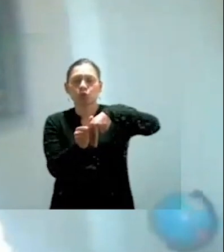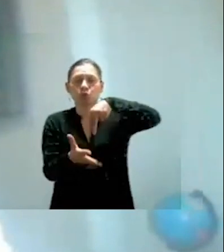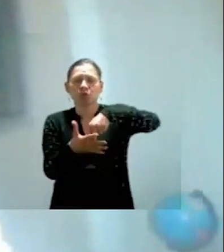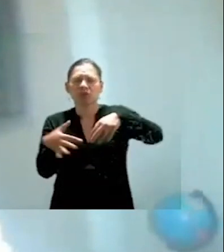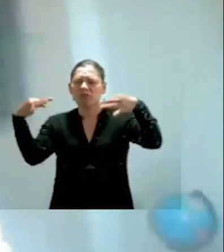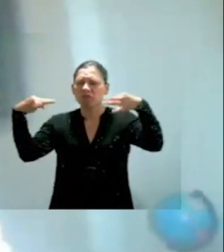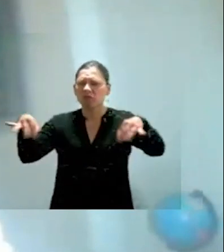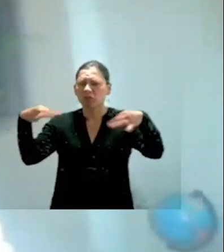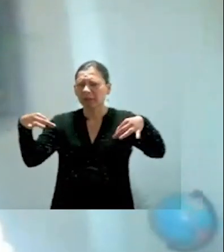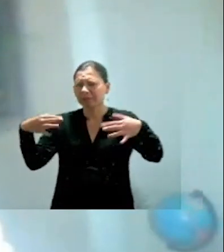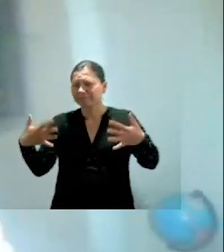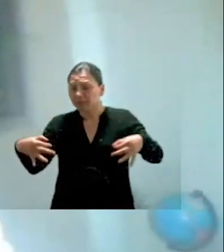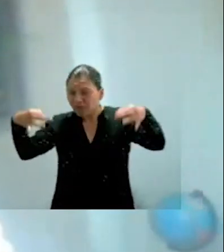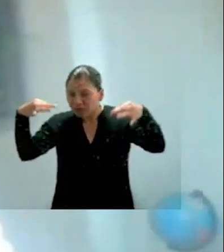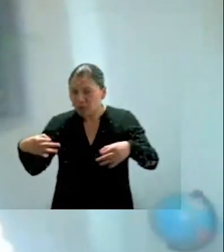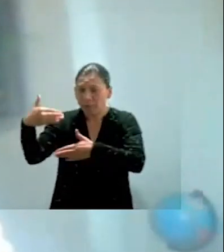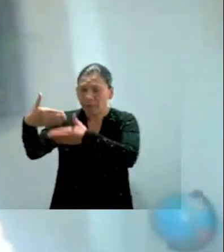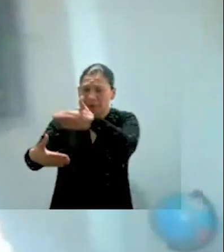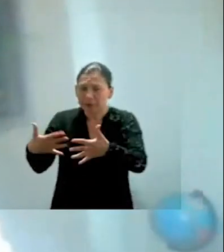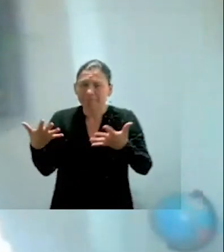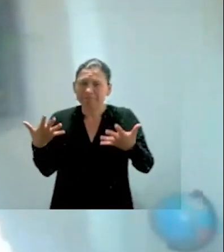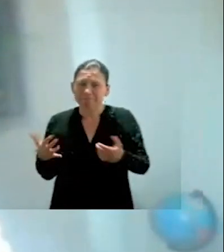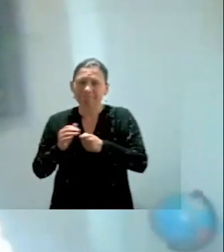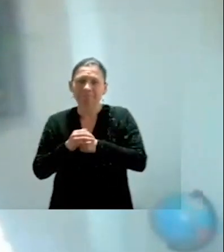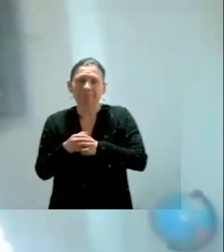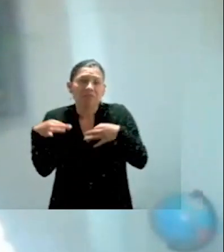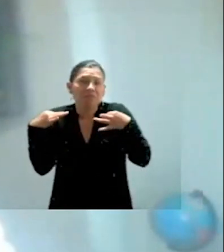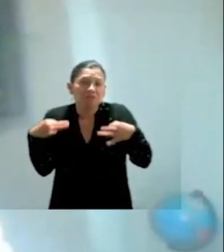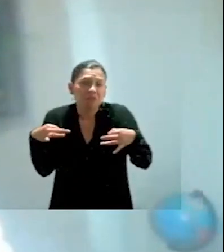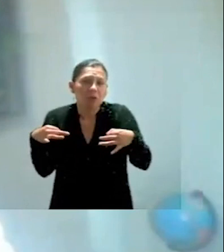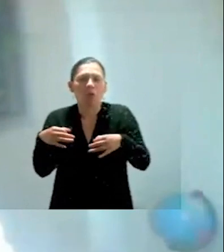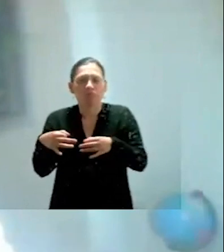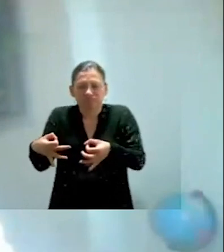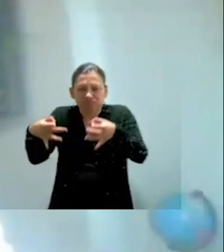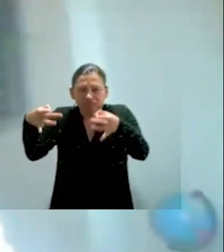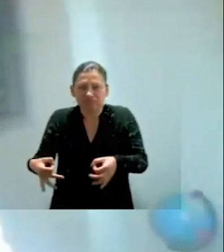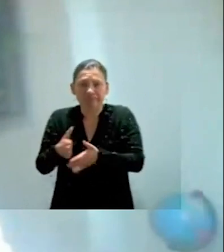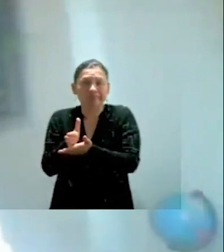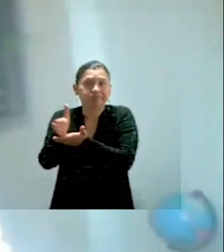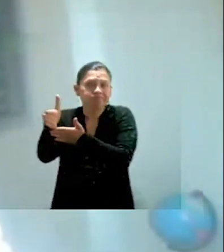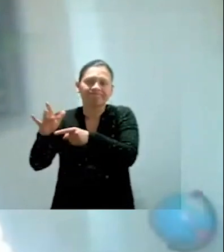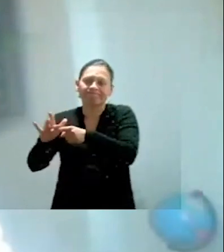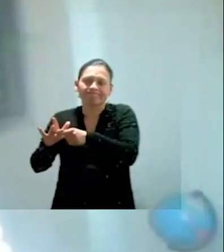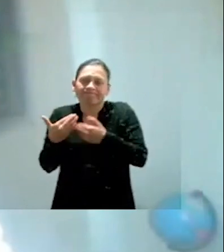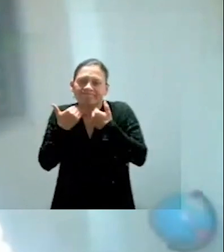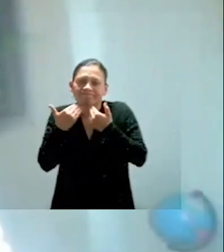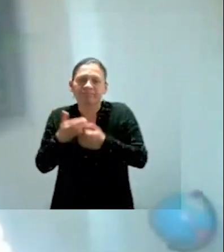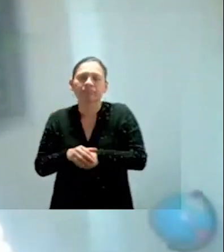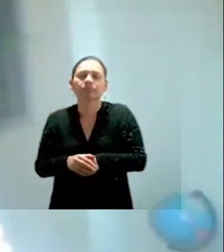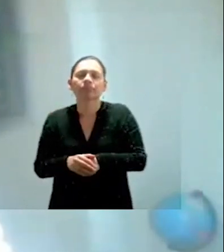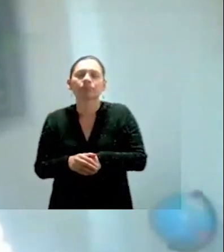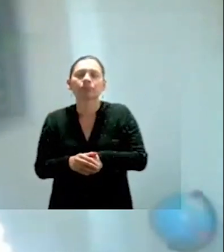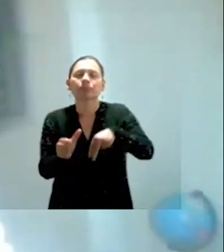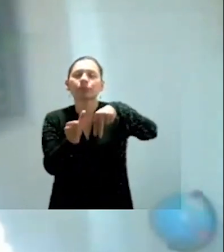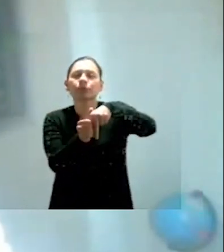una característica que se mantenga, la tutela hoy se ha casi que